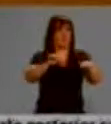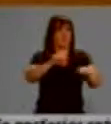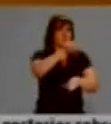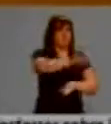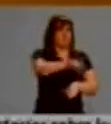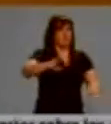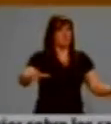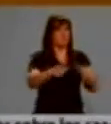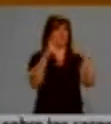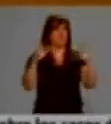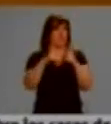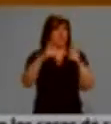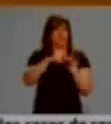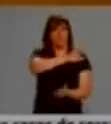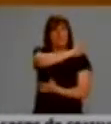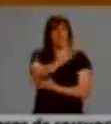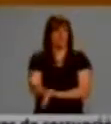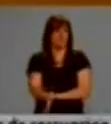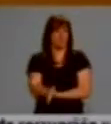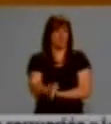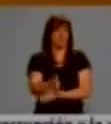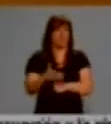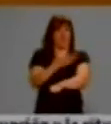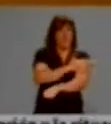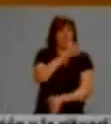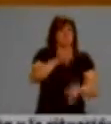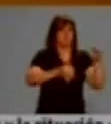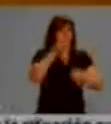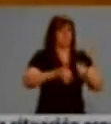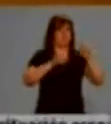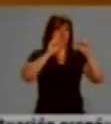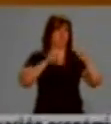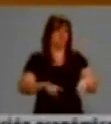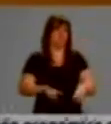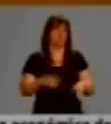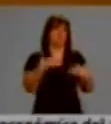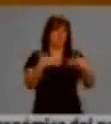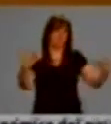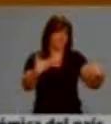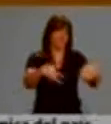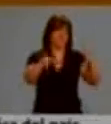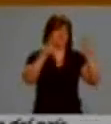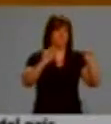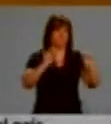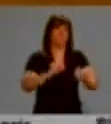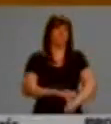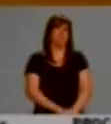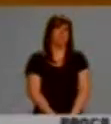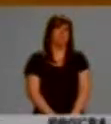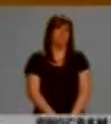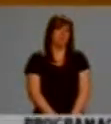son condenados sin llegar a ser juzgados. Fin de la cita.